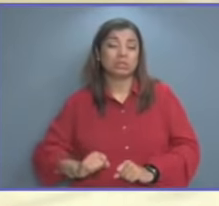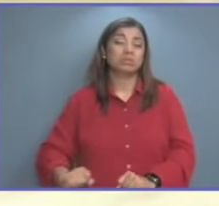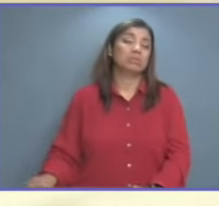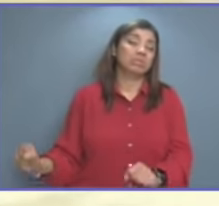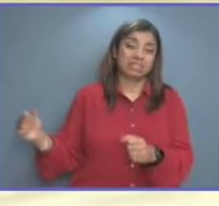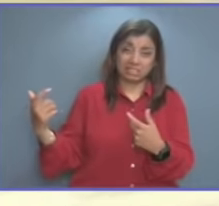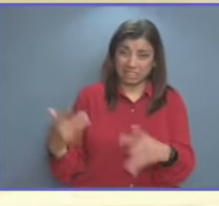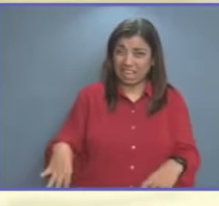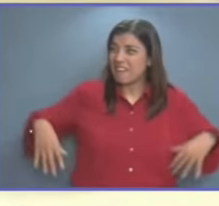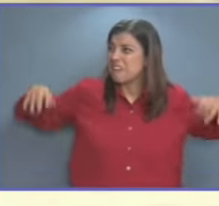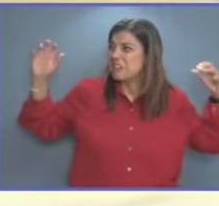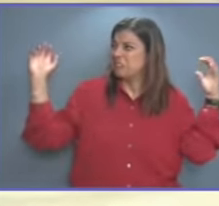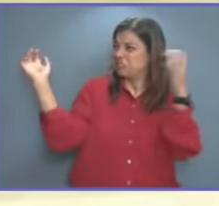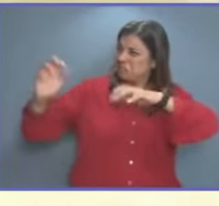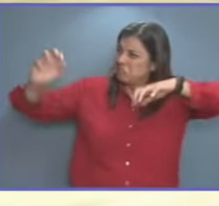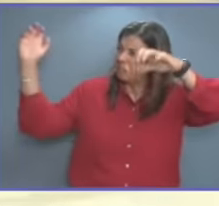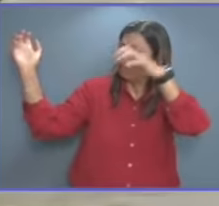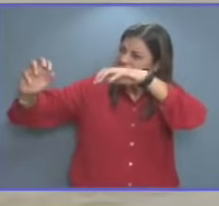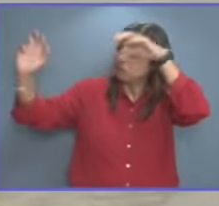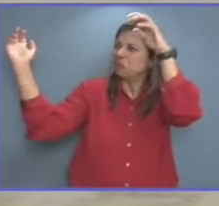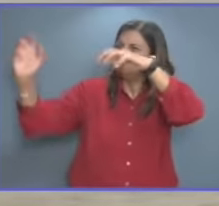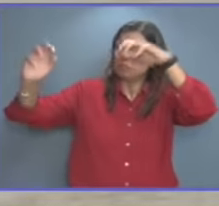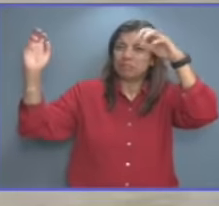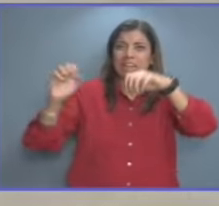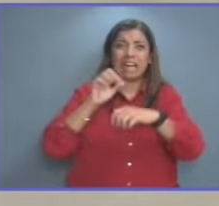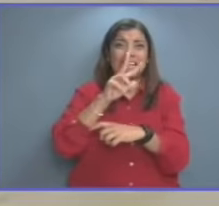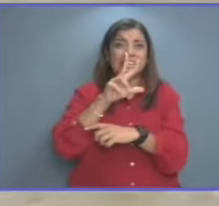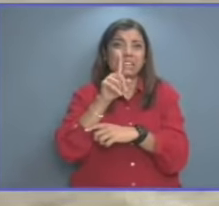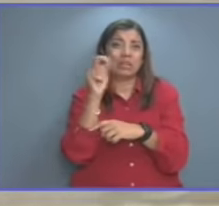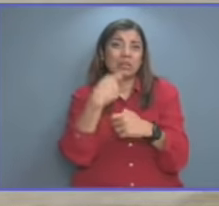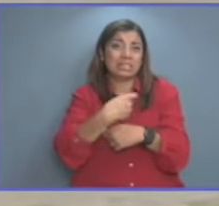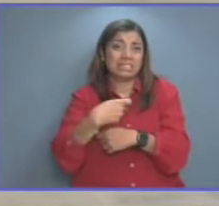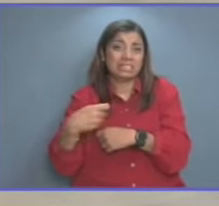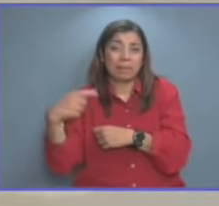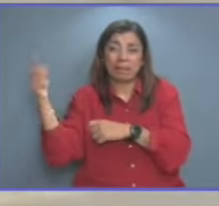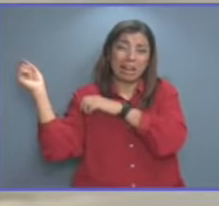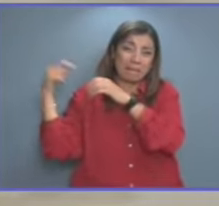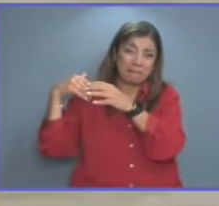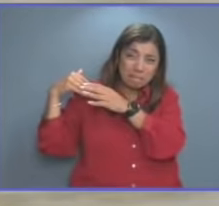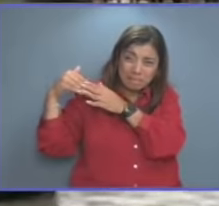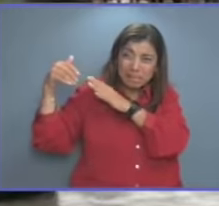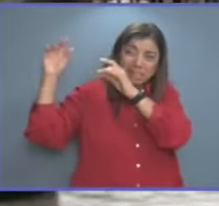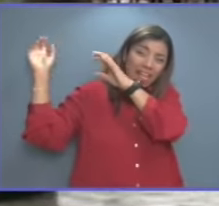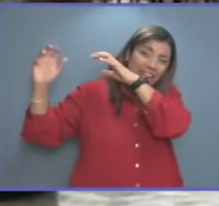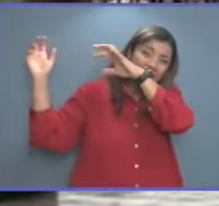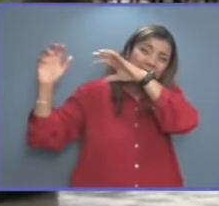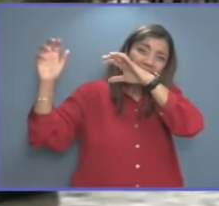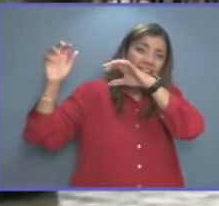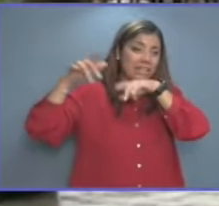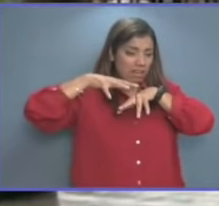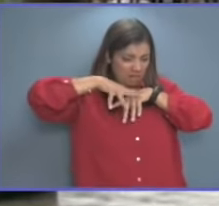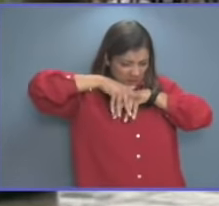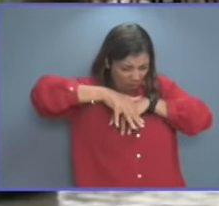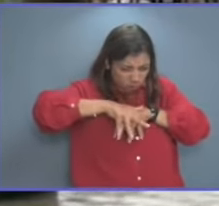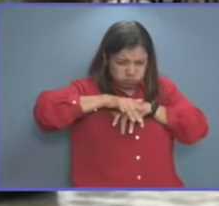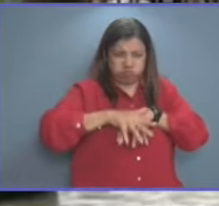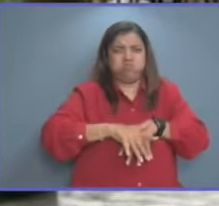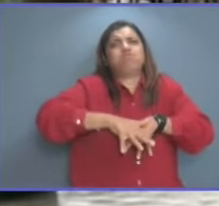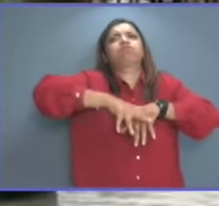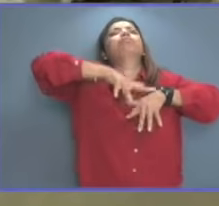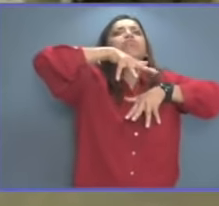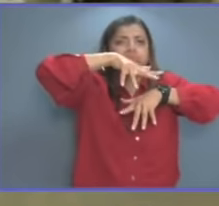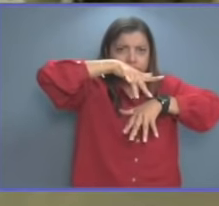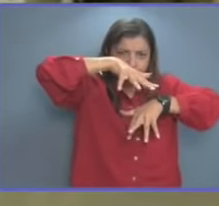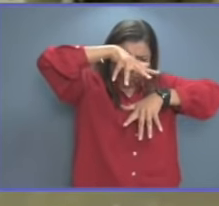que azotan el norte de la isla desde el 31 de diciembre causaron el desborde de ríos y llevaron el nivel de agua a 3